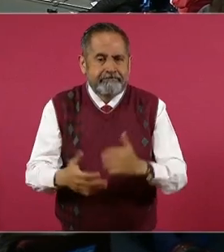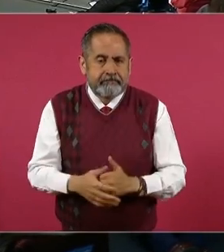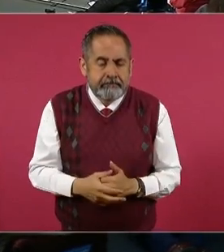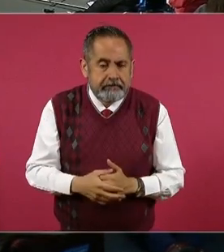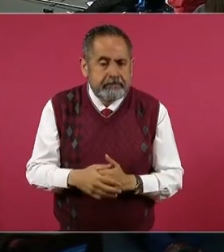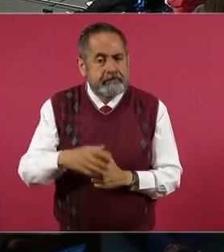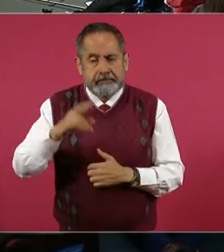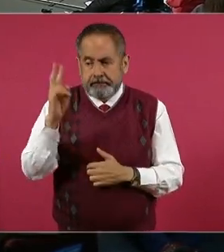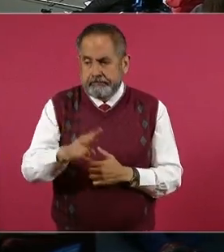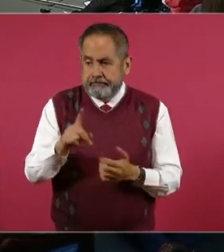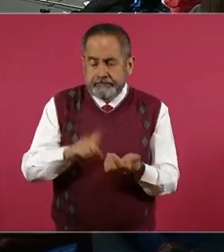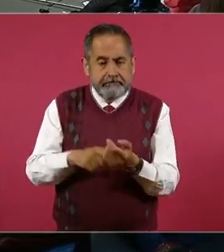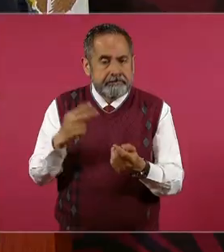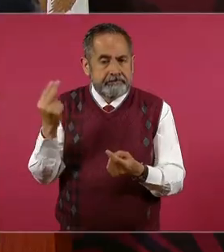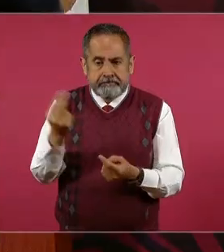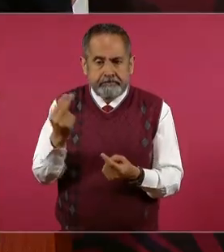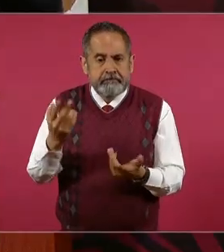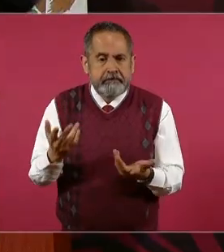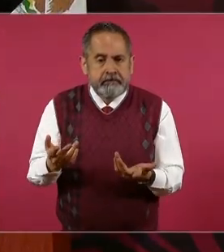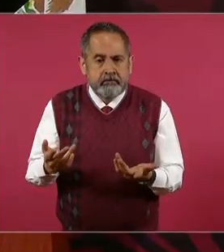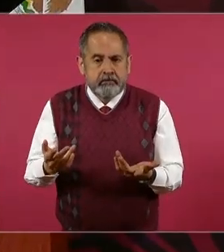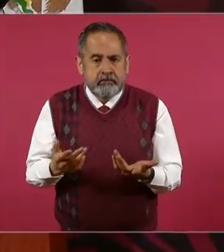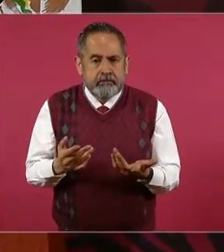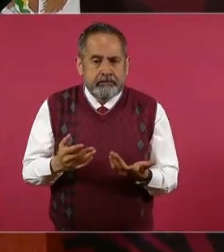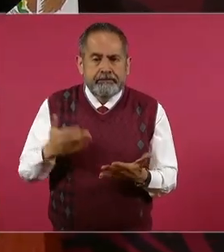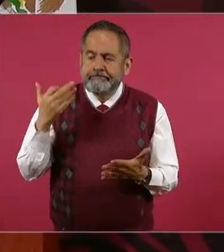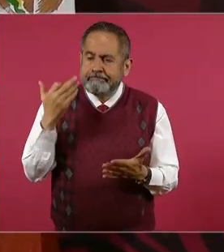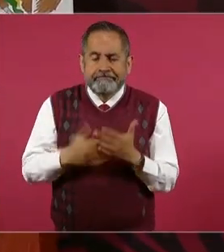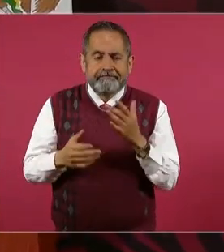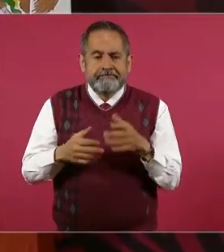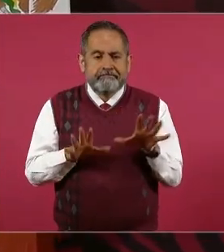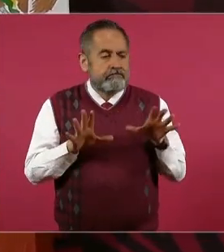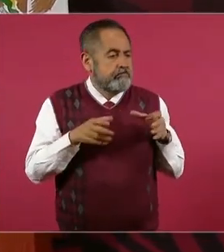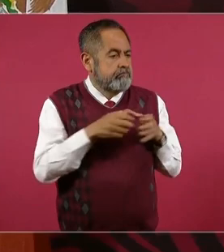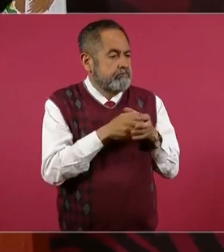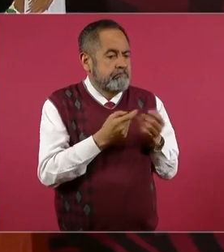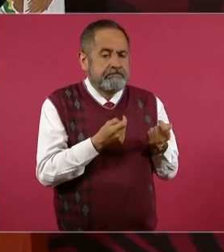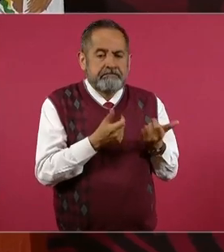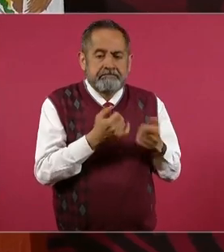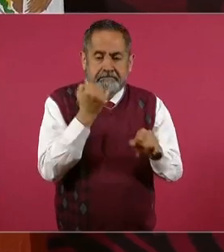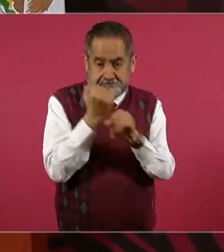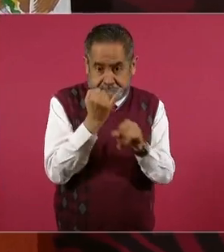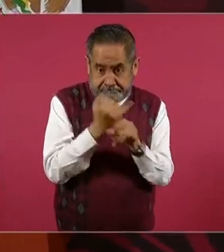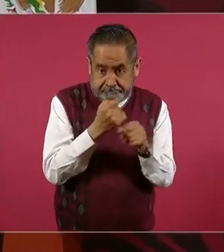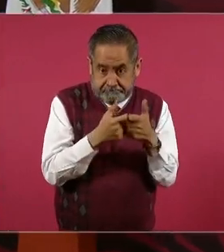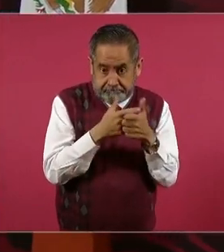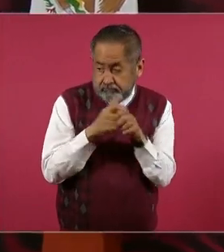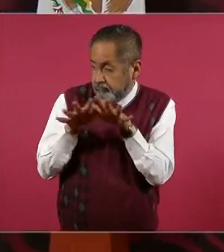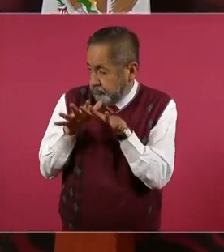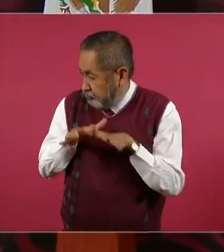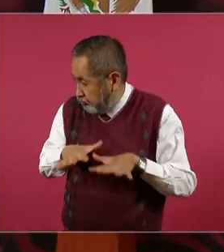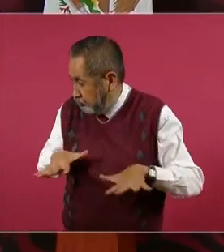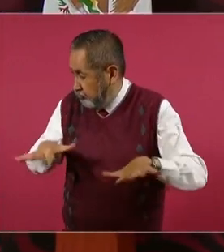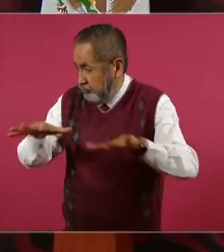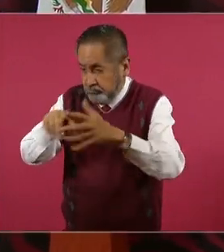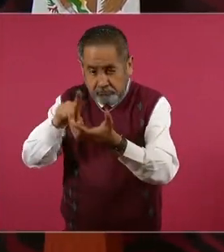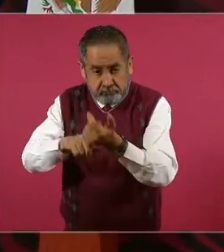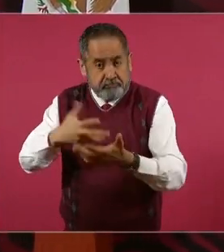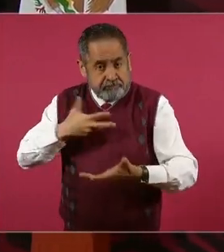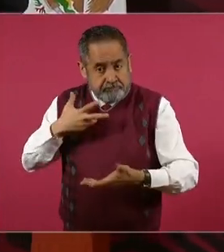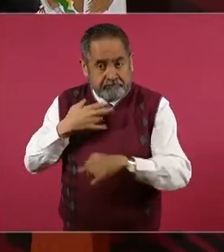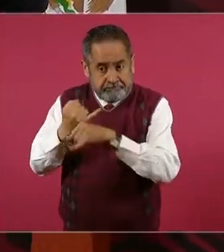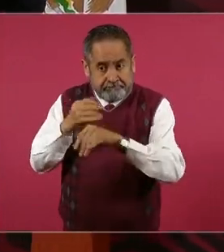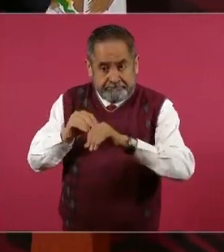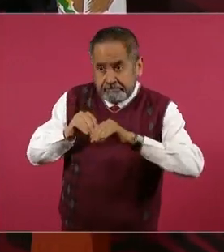y que en realidad no deja de ser minoritario el grupo